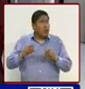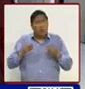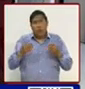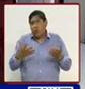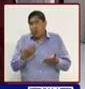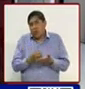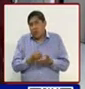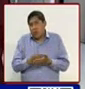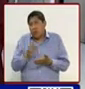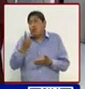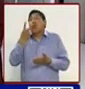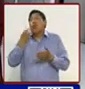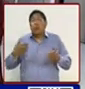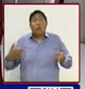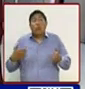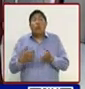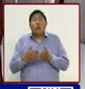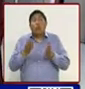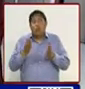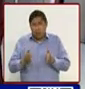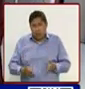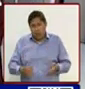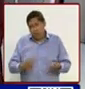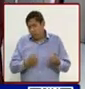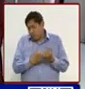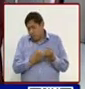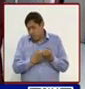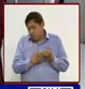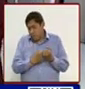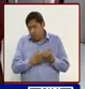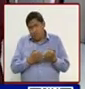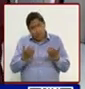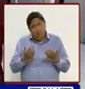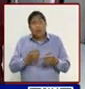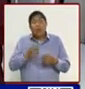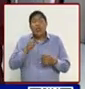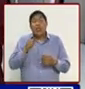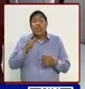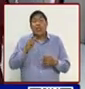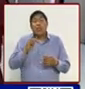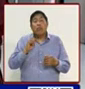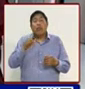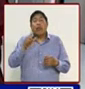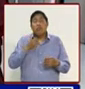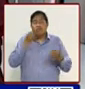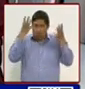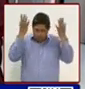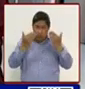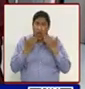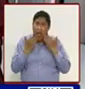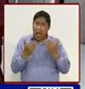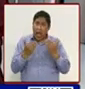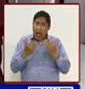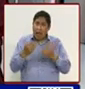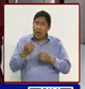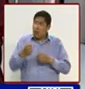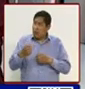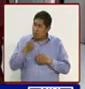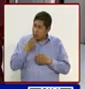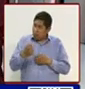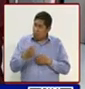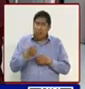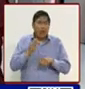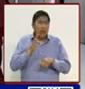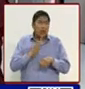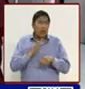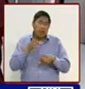y solamente son los vecinos los que están colaborando, incluso con un velorio improvisado. Don Samuel, muchas gracias por esta entrevista y por supuesto por